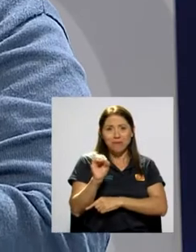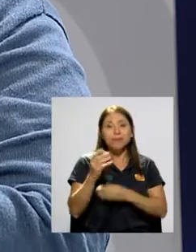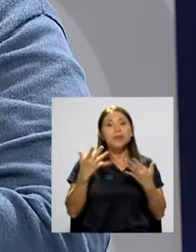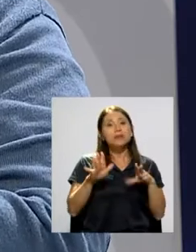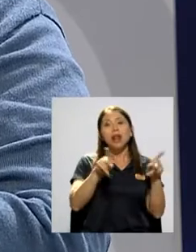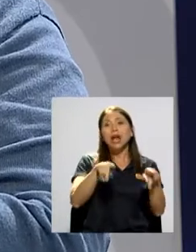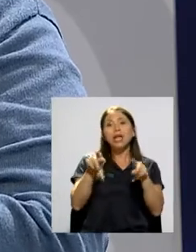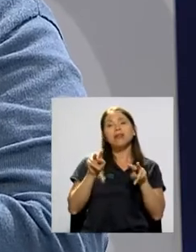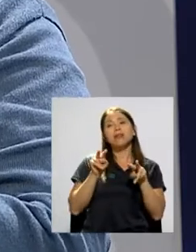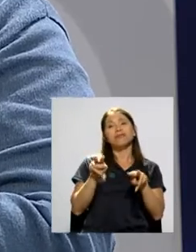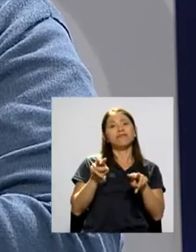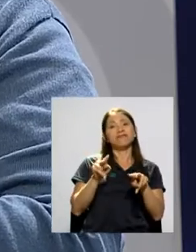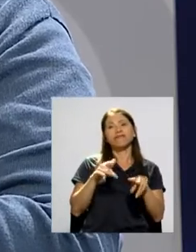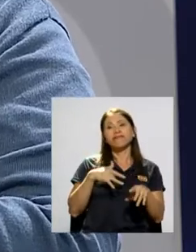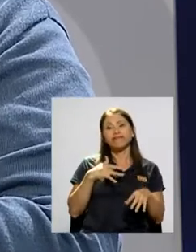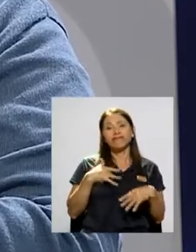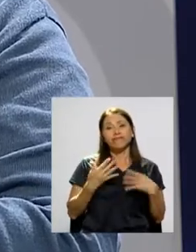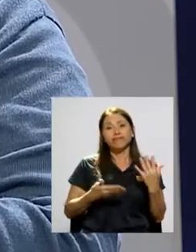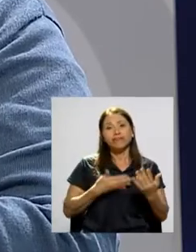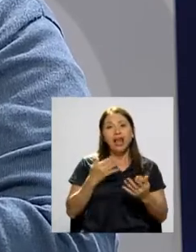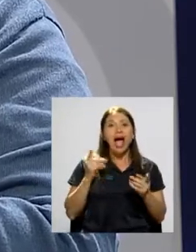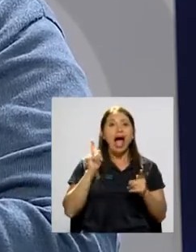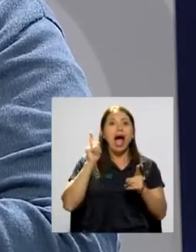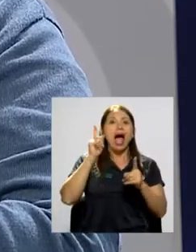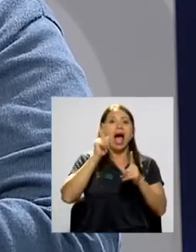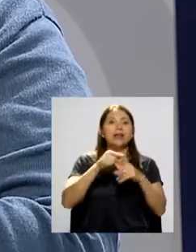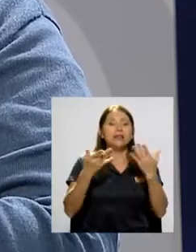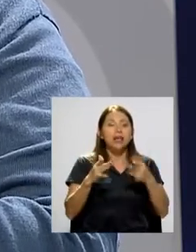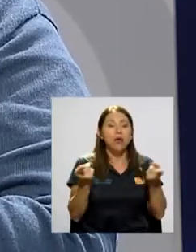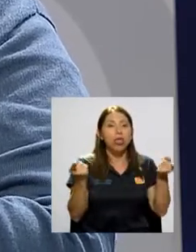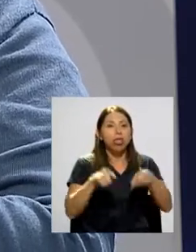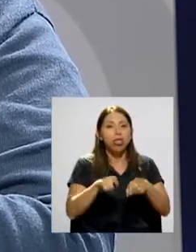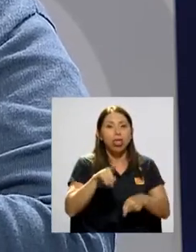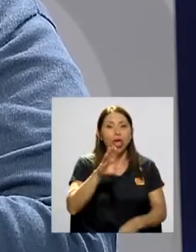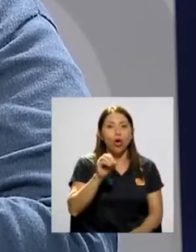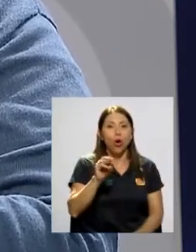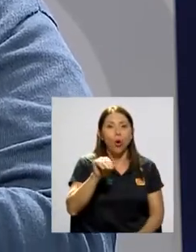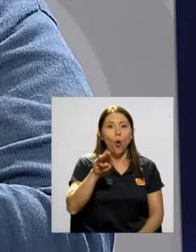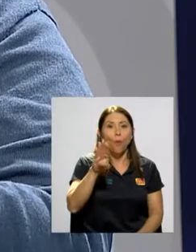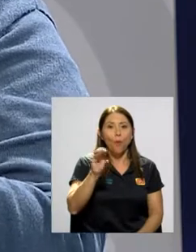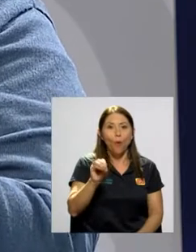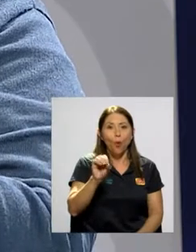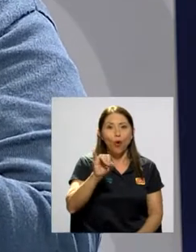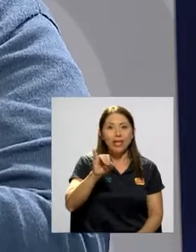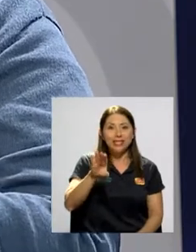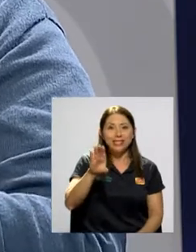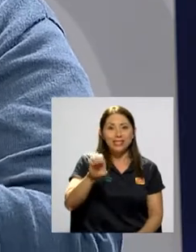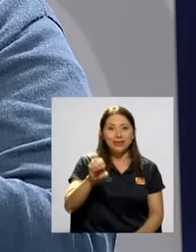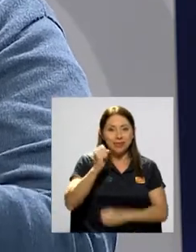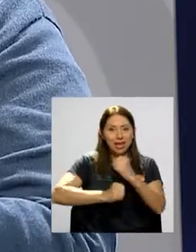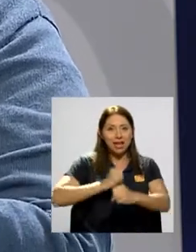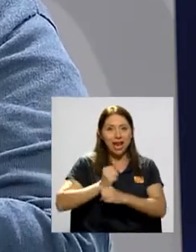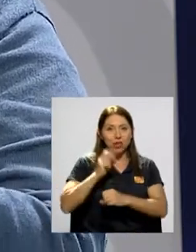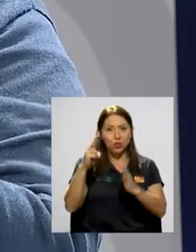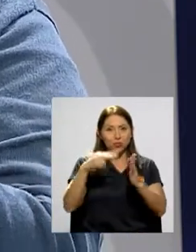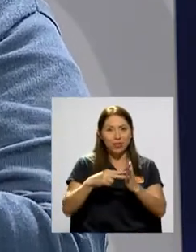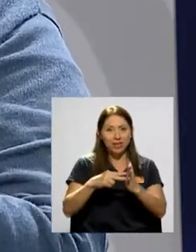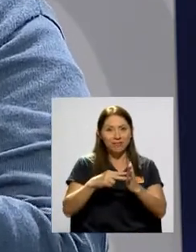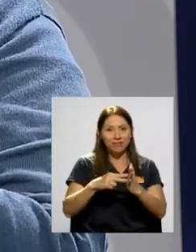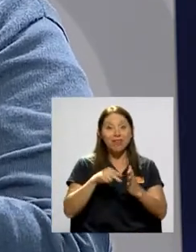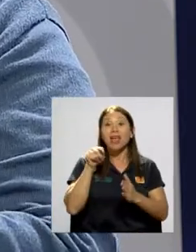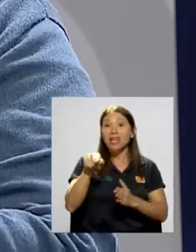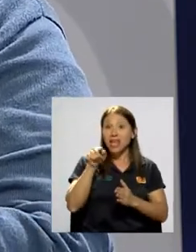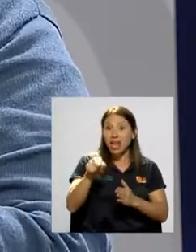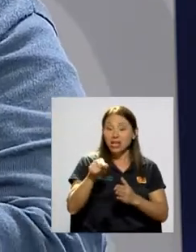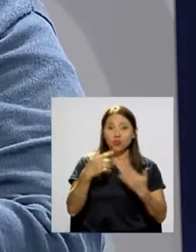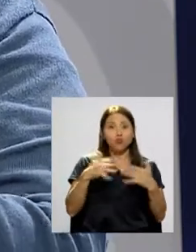uh-huh, hasta que tuvimos la coyuntura del combo en el año 2000, que de alguna manera mostró